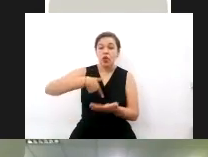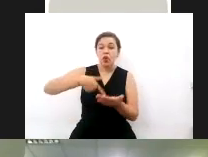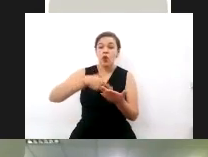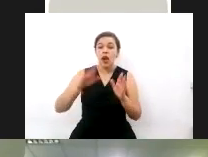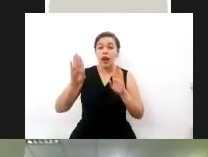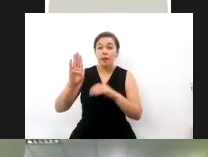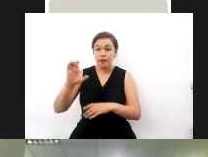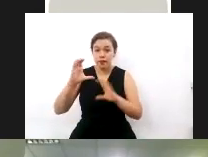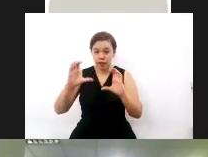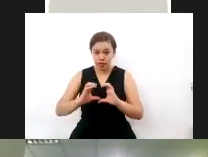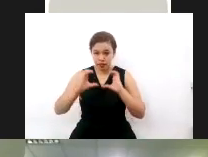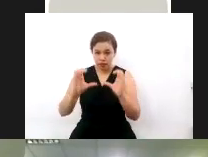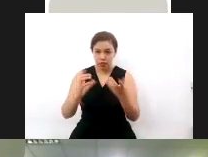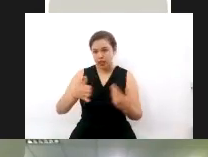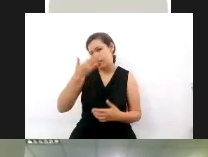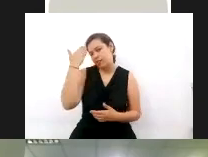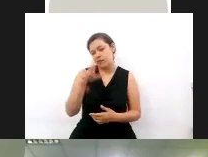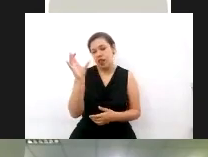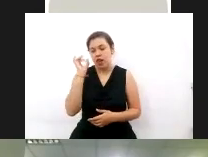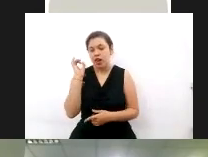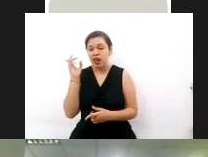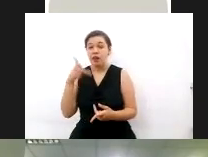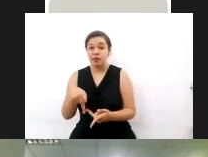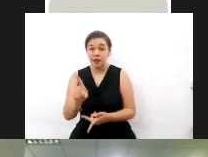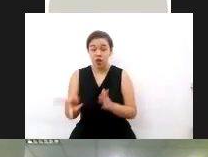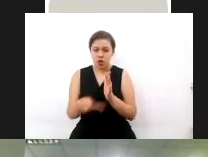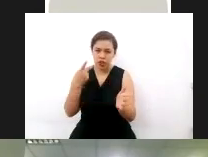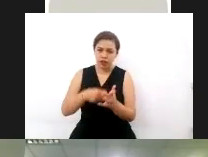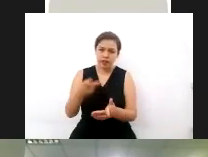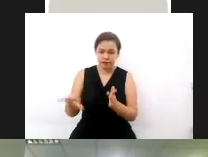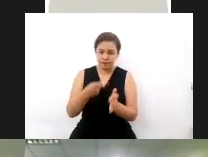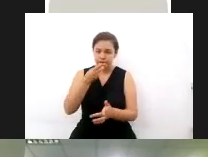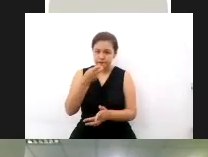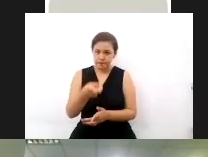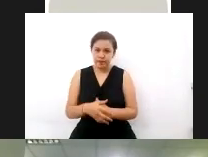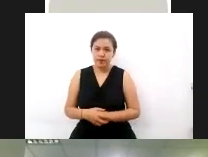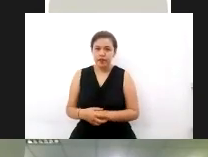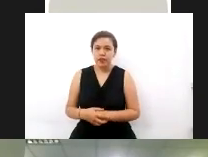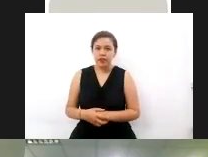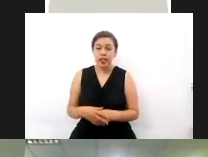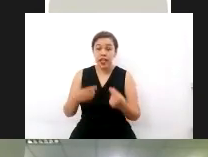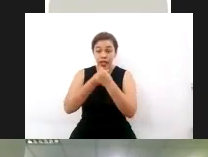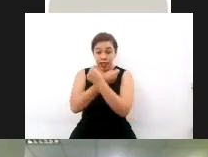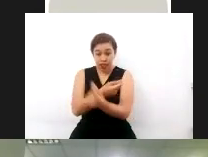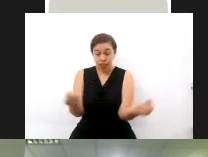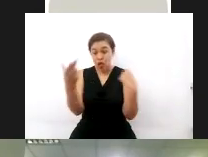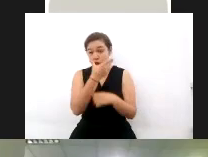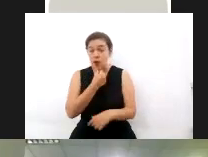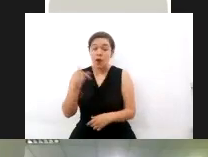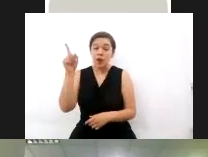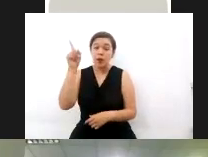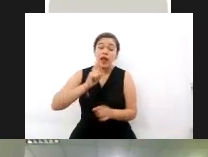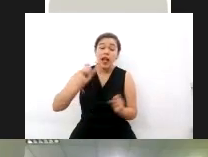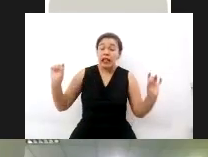ya lo sabemos, pero no está por demás volverlo a repetir. Cualquier niño o niña que se encuentre con